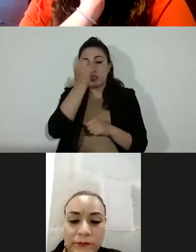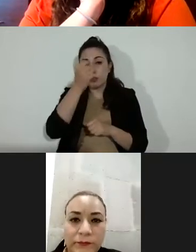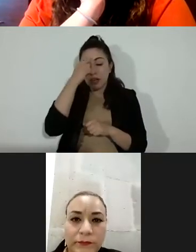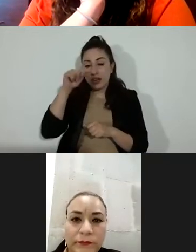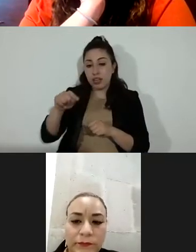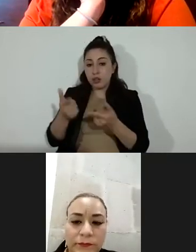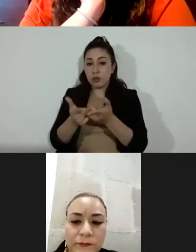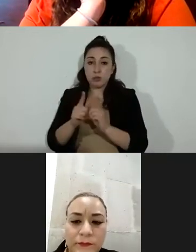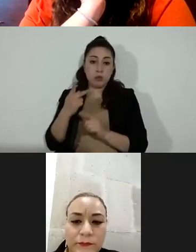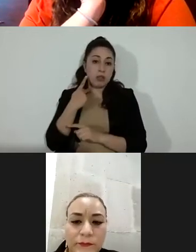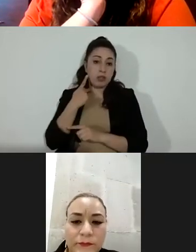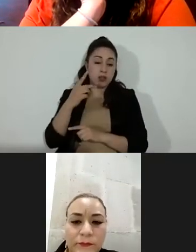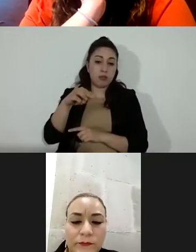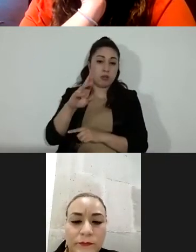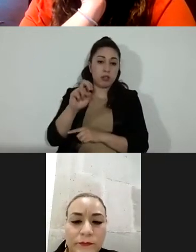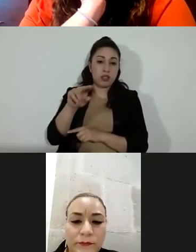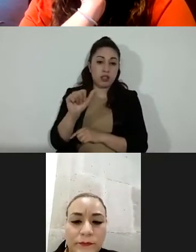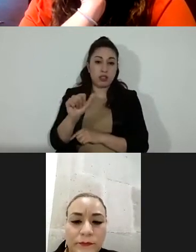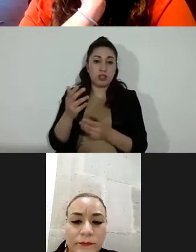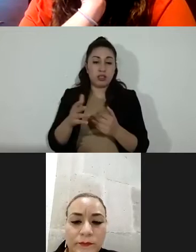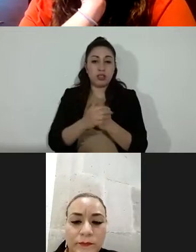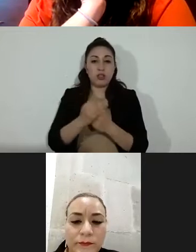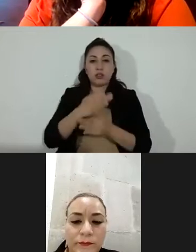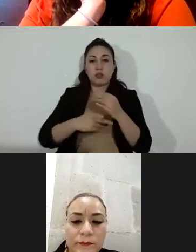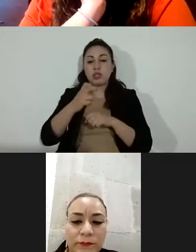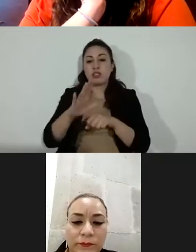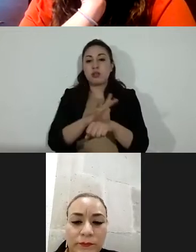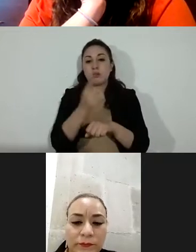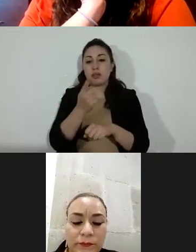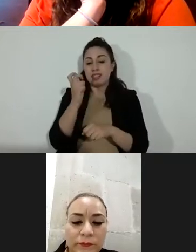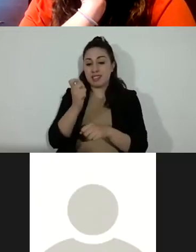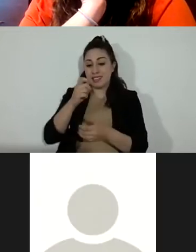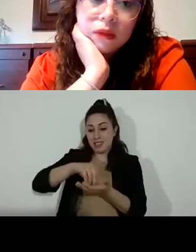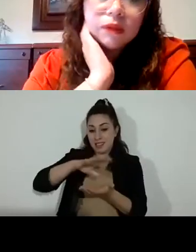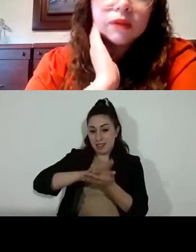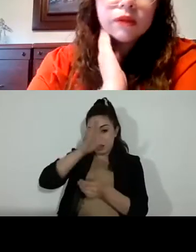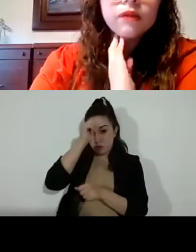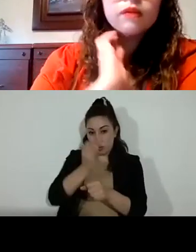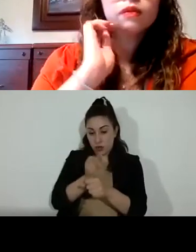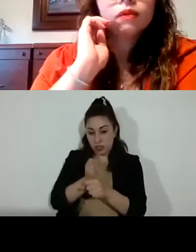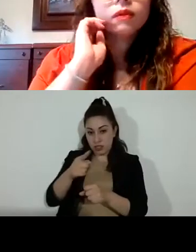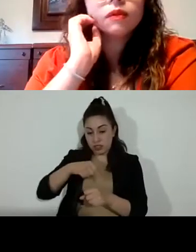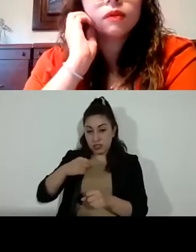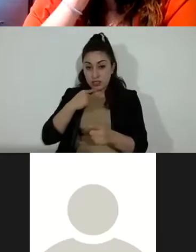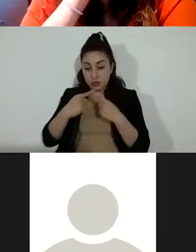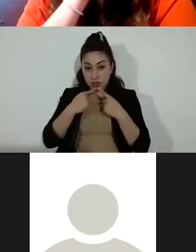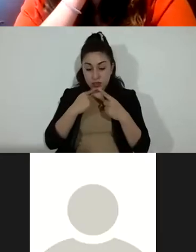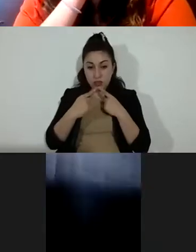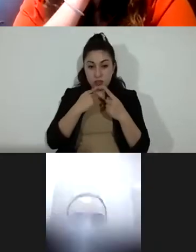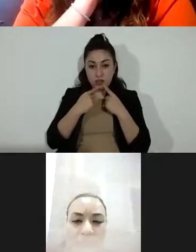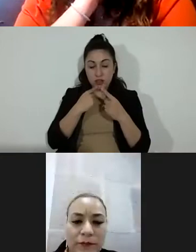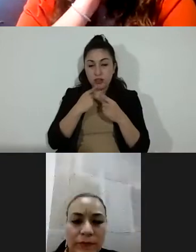de Morena. Tan es así que el proyecto de acuerdo que se está discutiendo tiene como origen